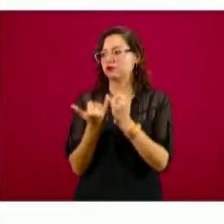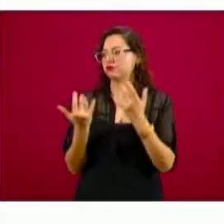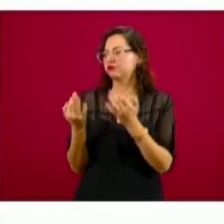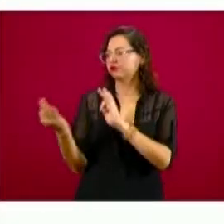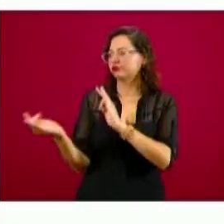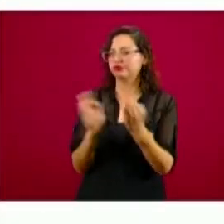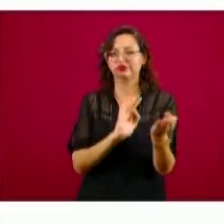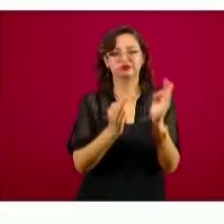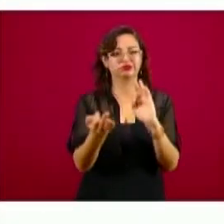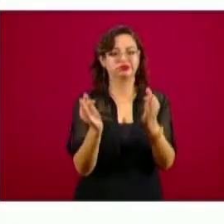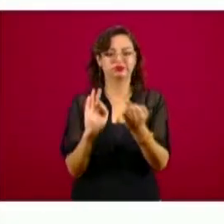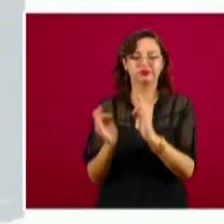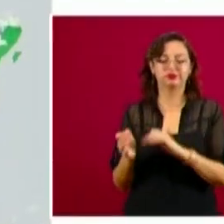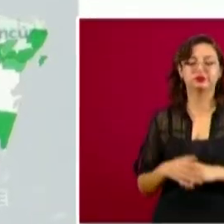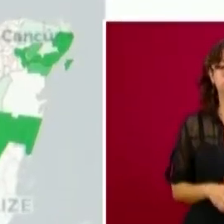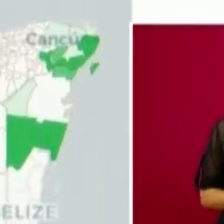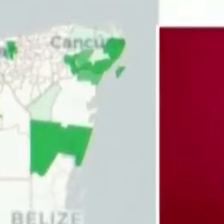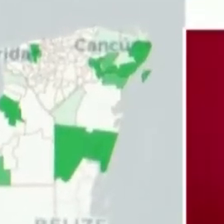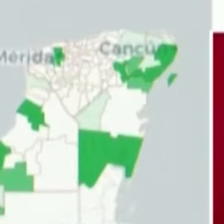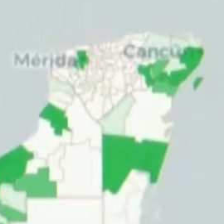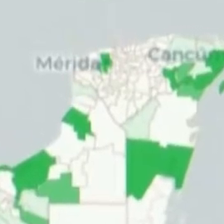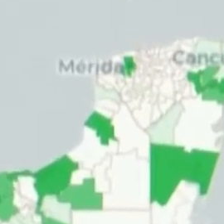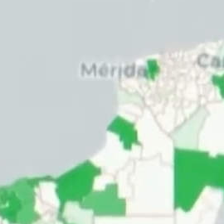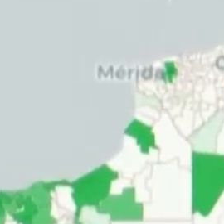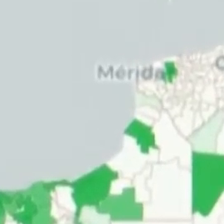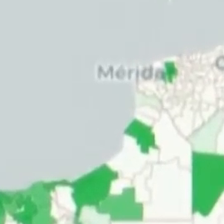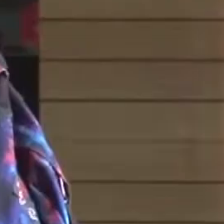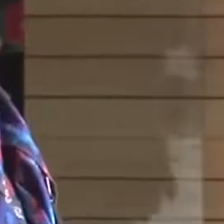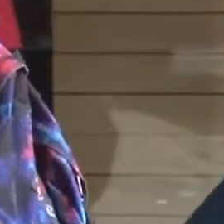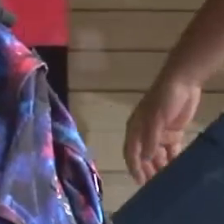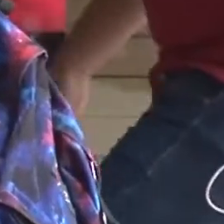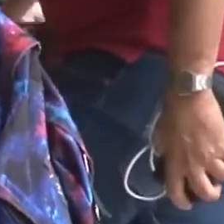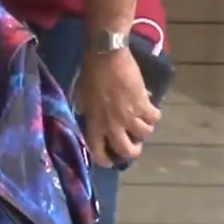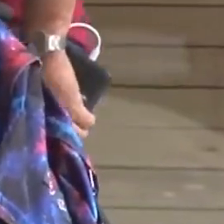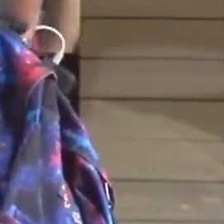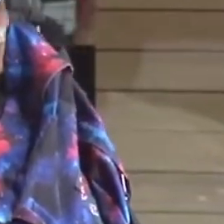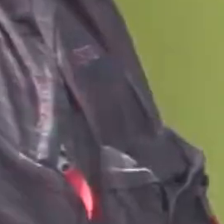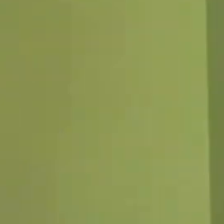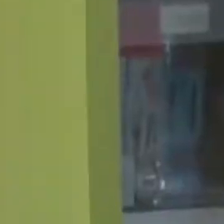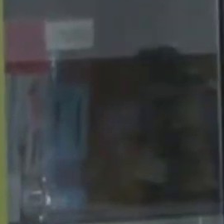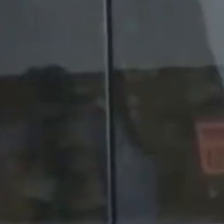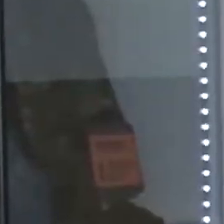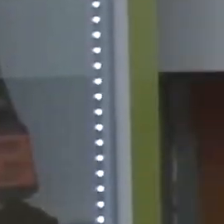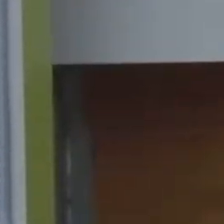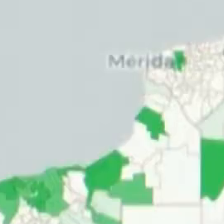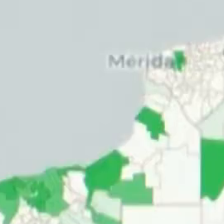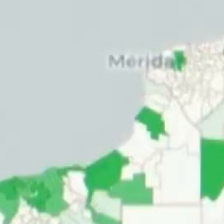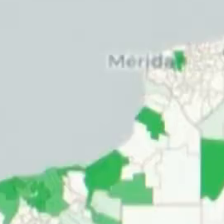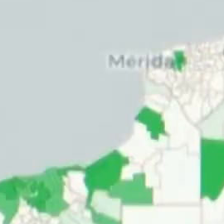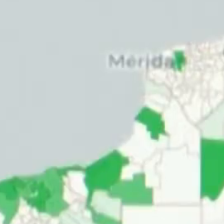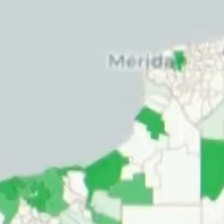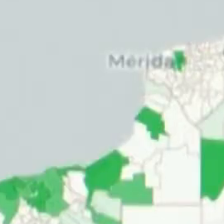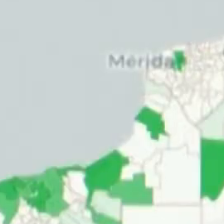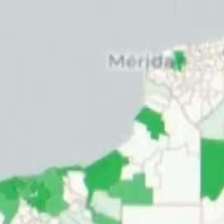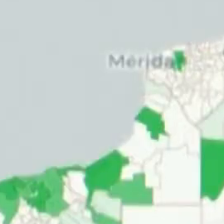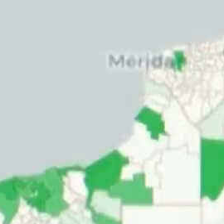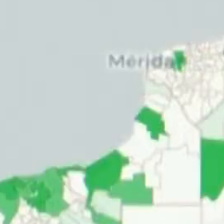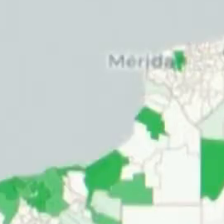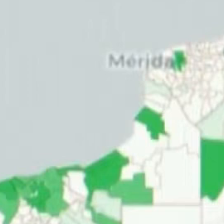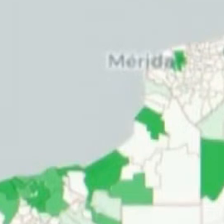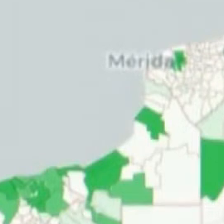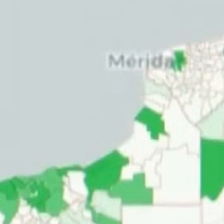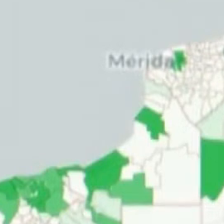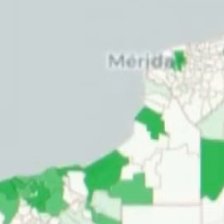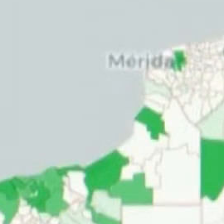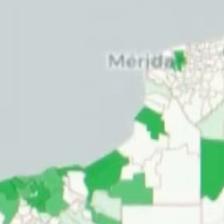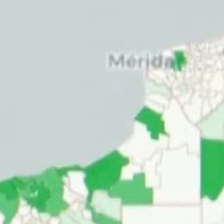a 463 municipios con casos de contagio podría ser a partir del primero de junio incluyendo municipios de